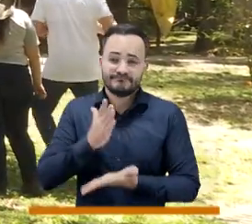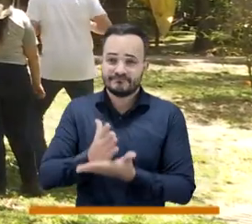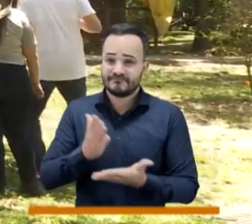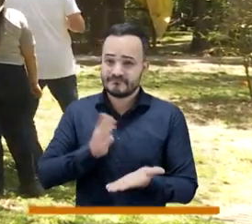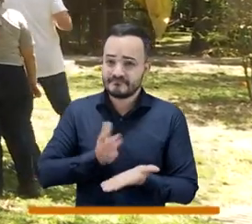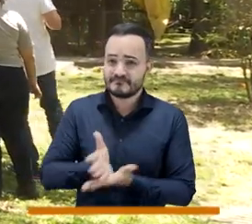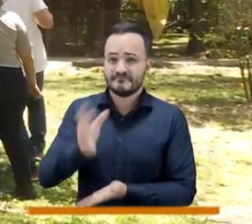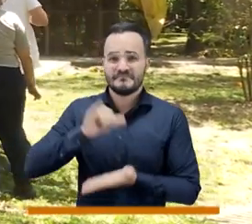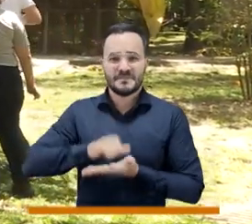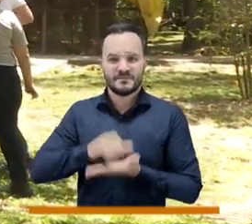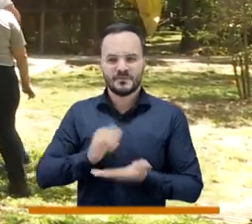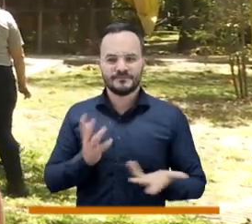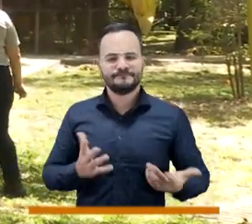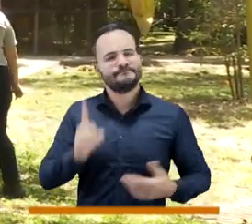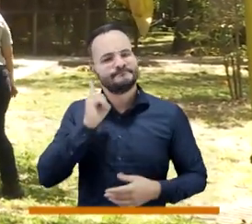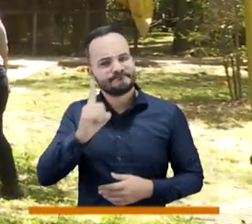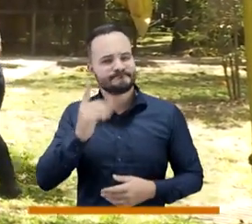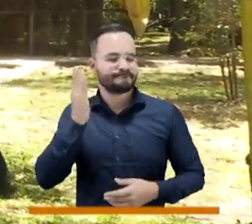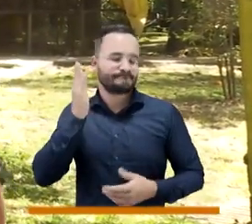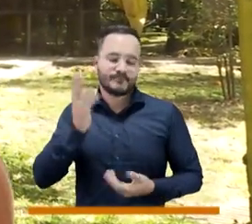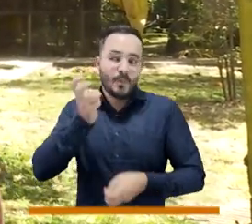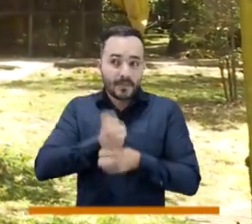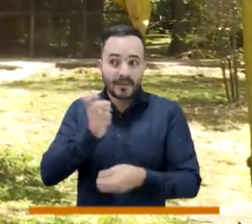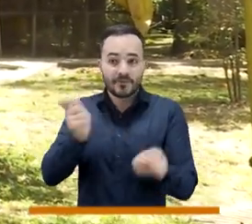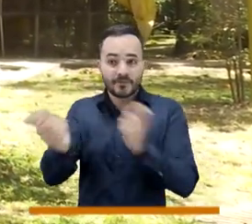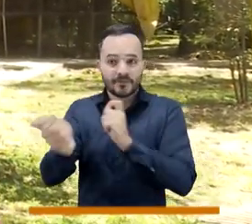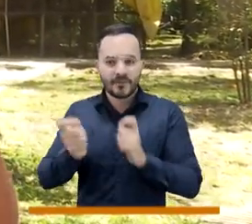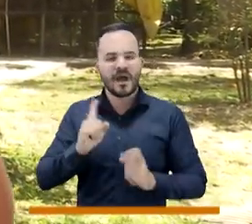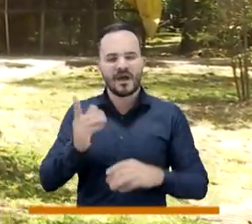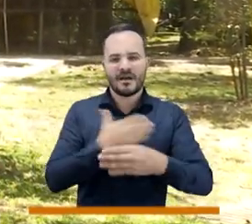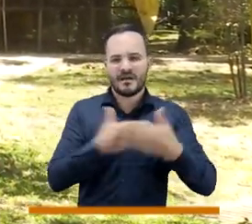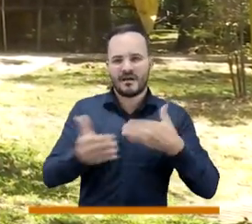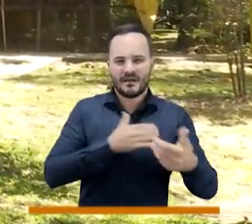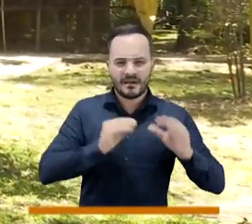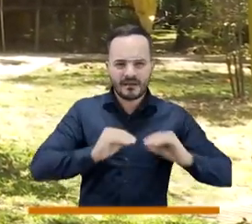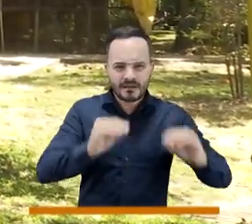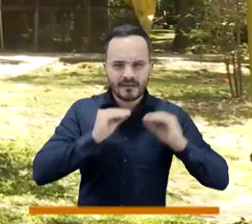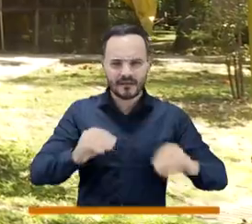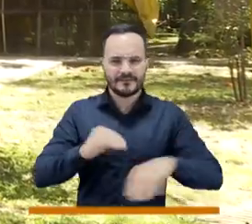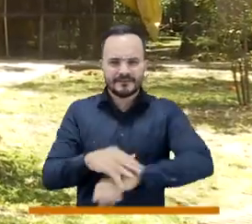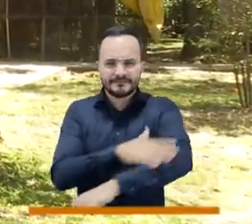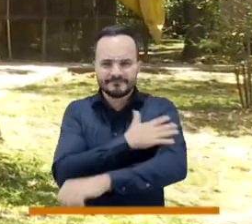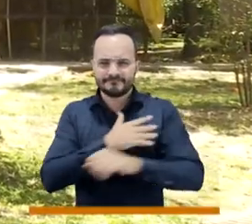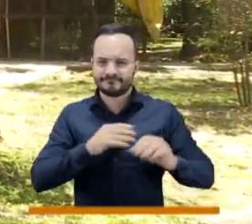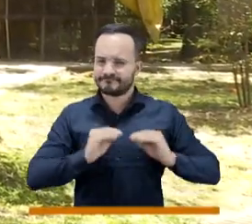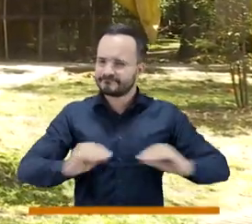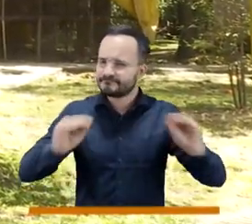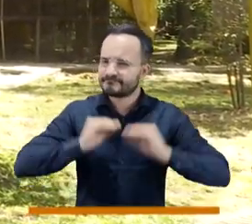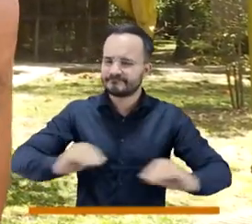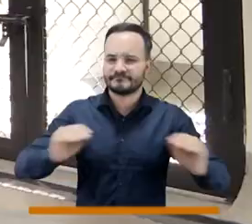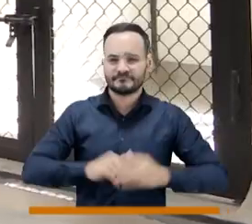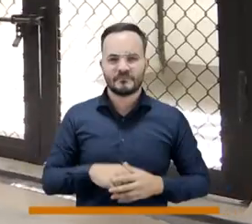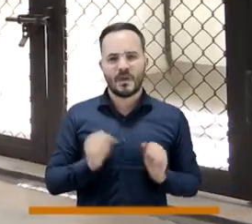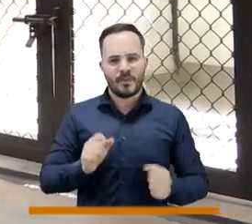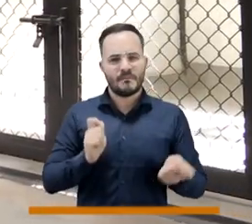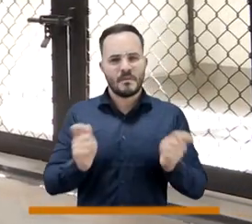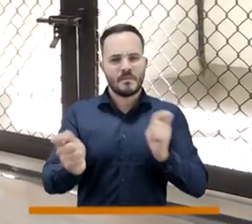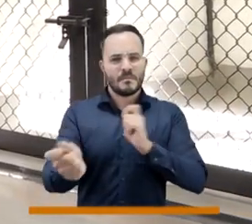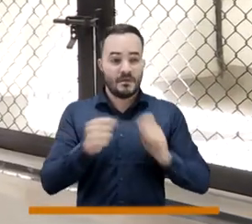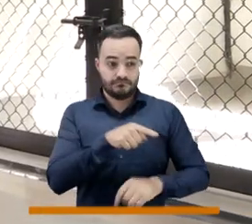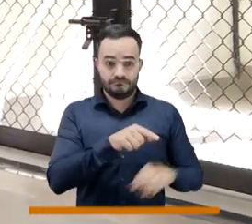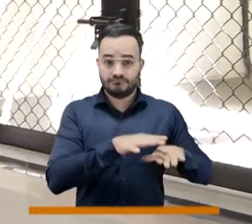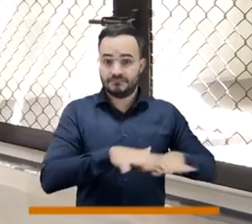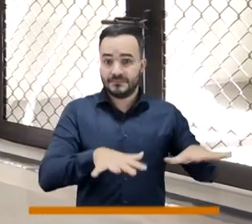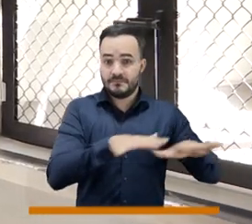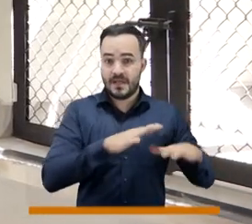muy difícil competir contra eso, pero sabemos que desde la educación, desde la sensibilización, se puede lograr. Han